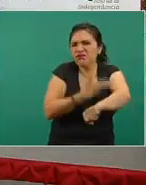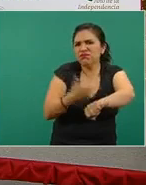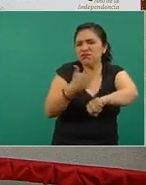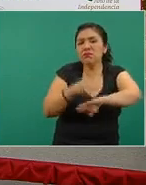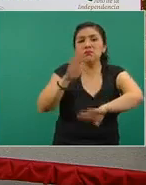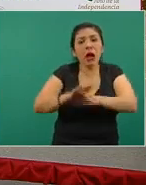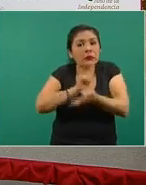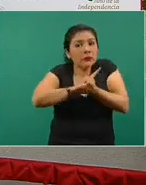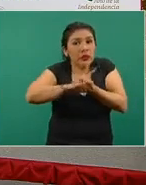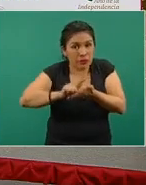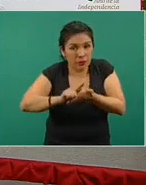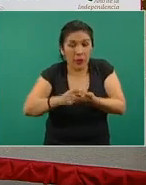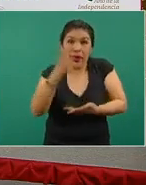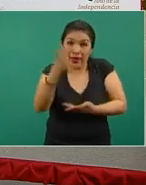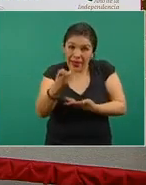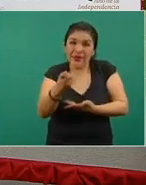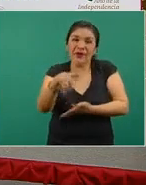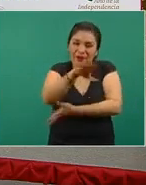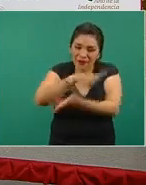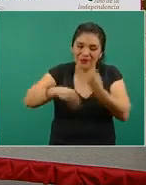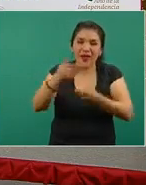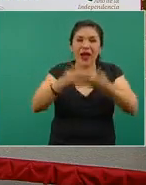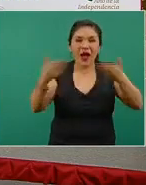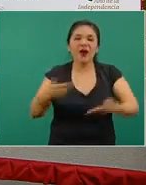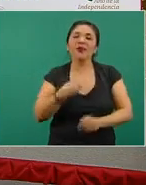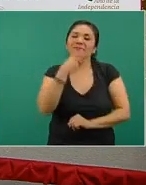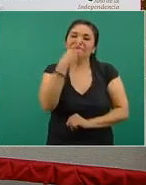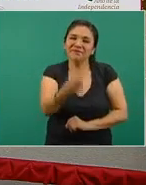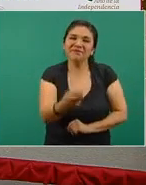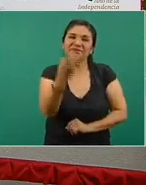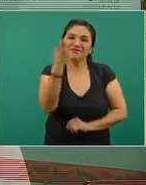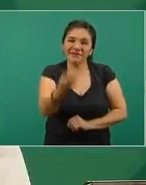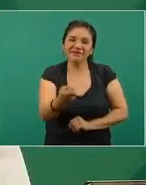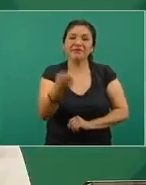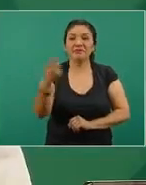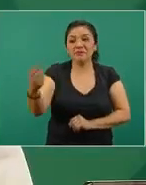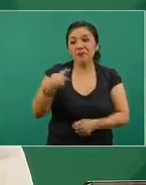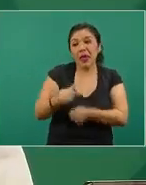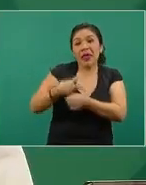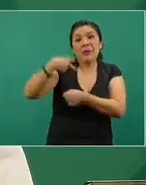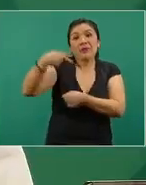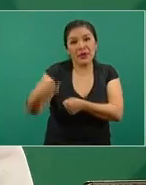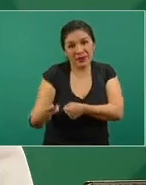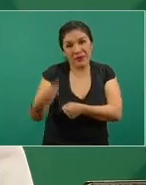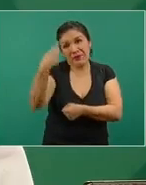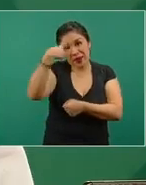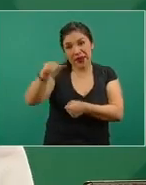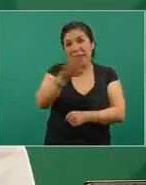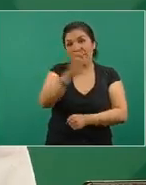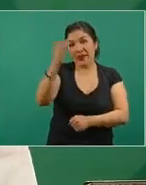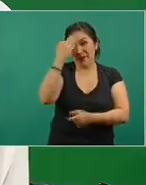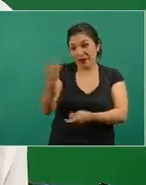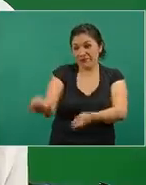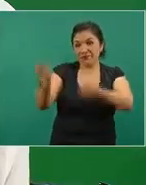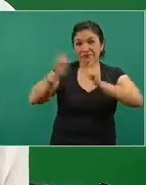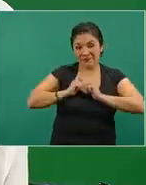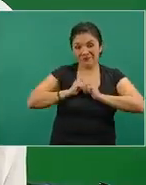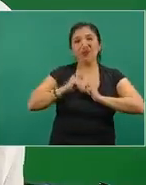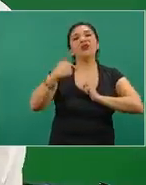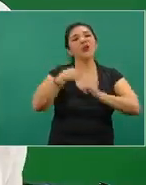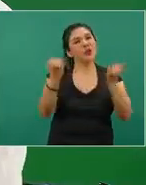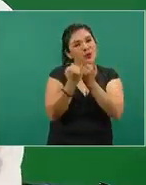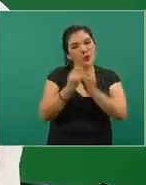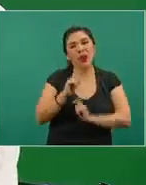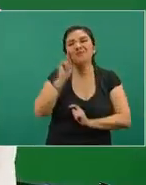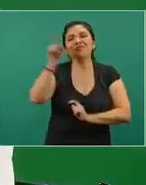quiero en reciprocidad anunciar primero esta convocatoria que nos han hecho a recibir el reconocimiento, pero reconocer al